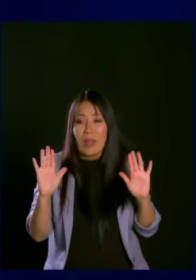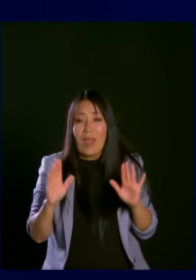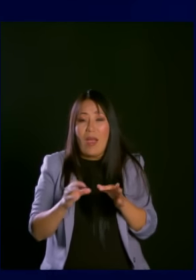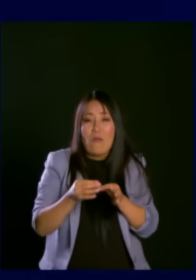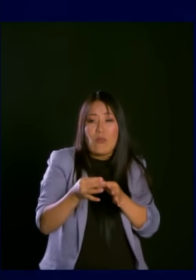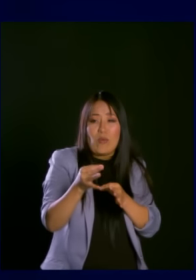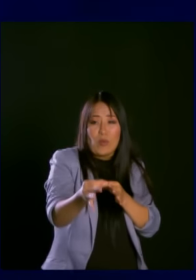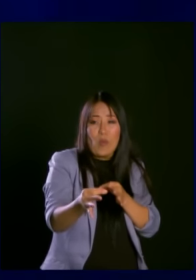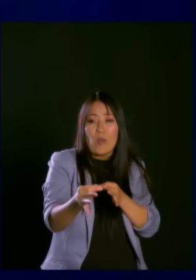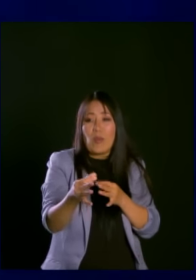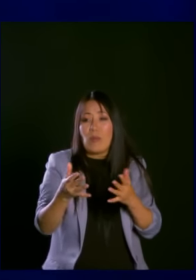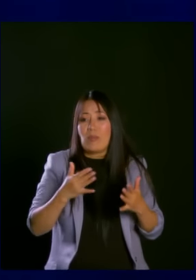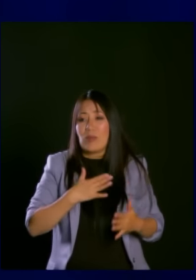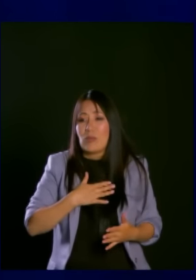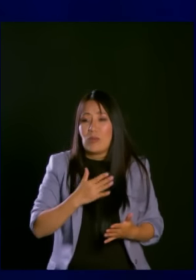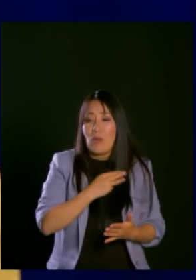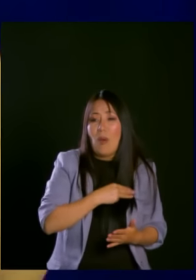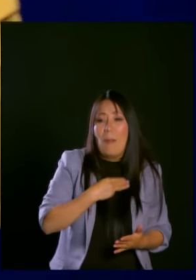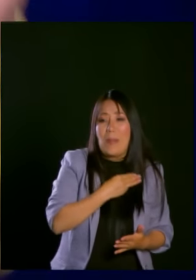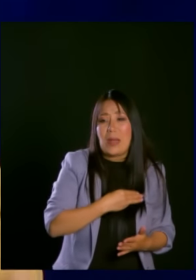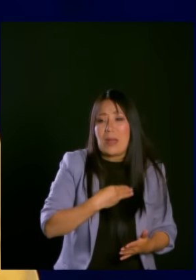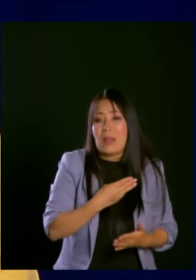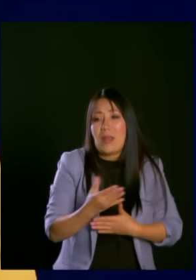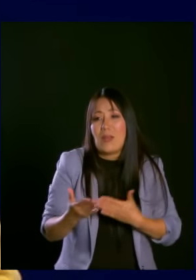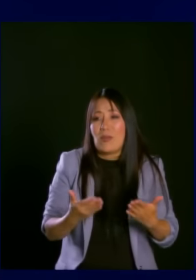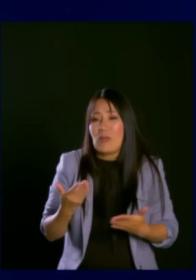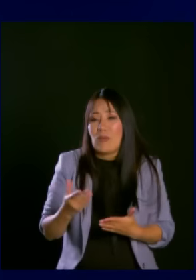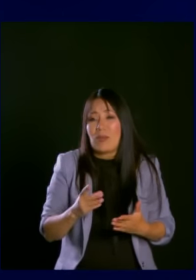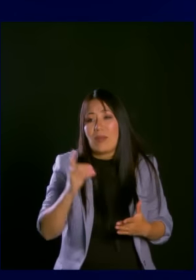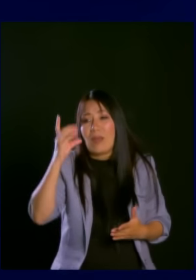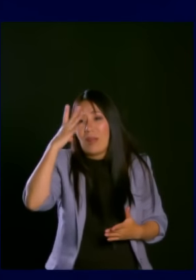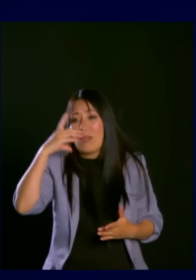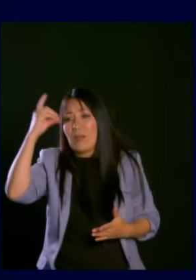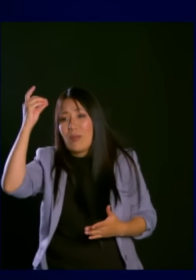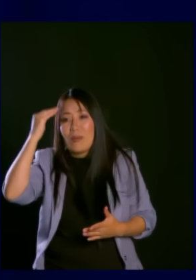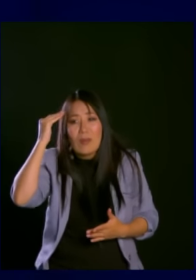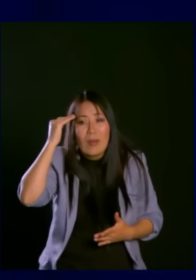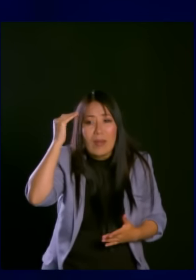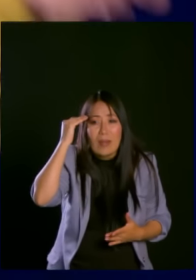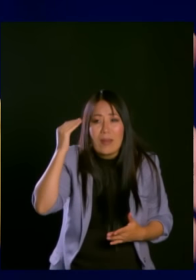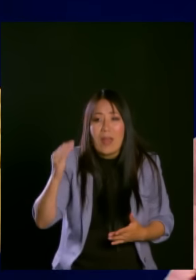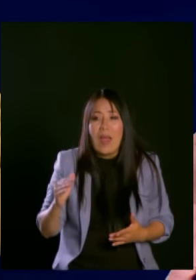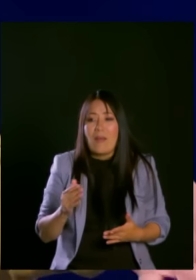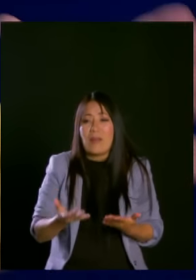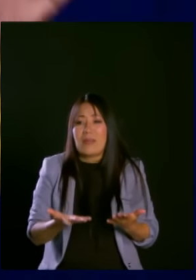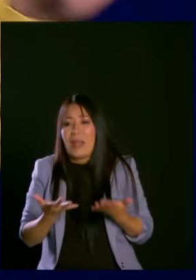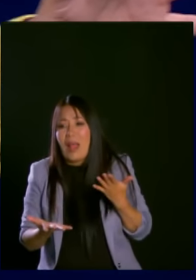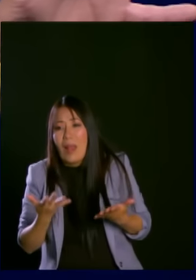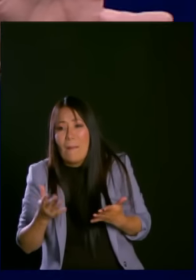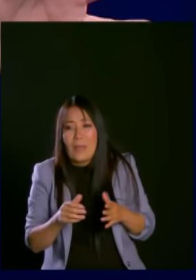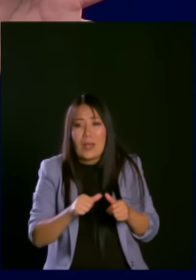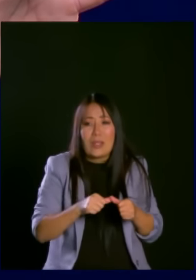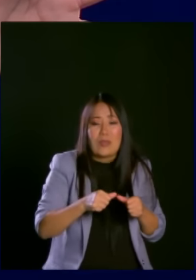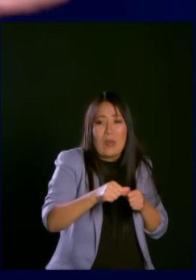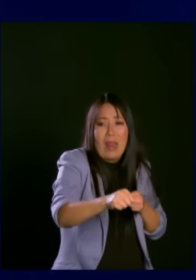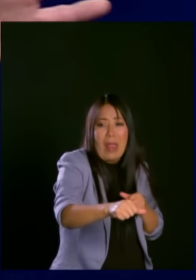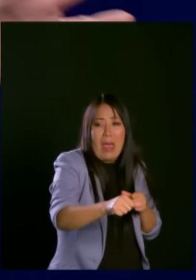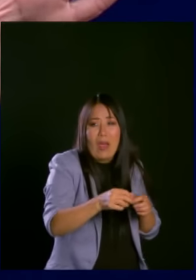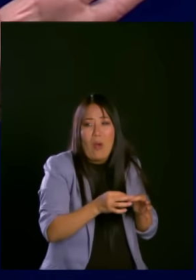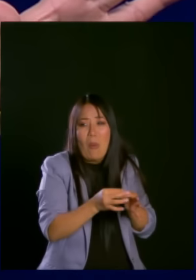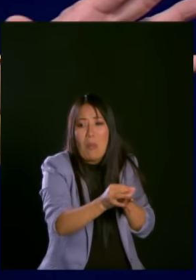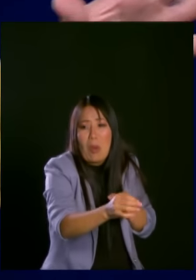es una pequeña aldea, no tener para comer, ¿verdad? Como que si no sufrís eso, no sos llamado por Dios. O